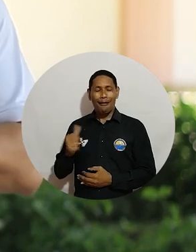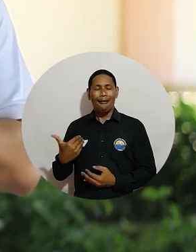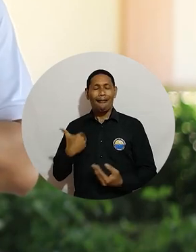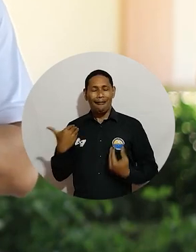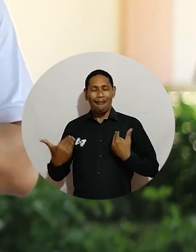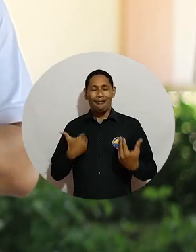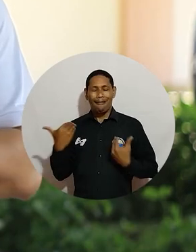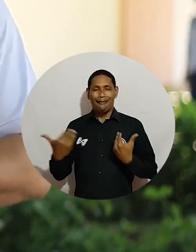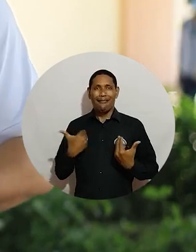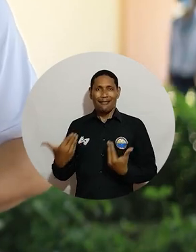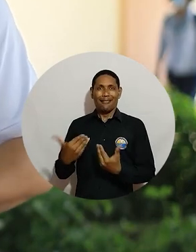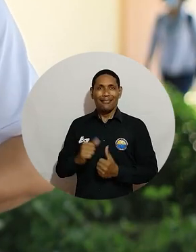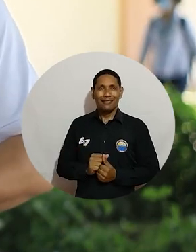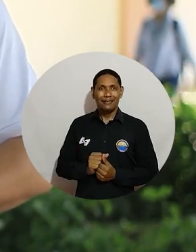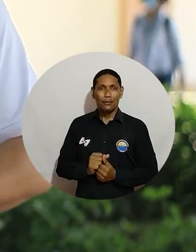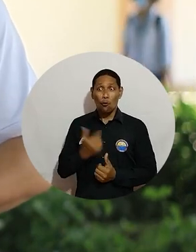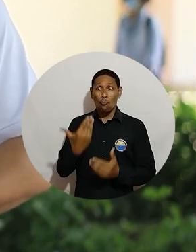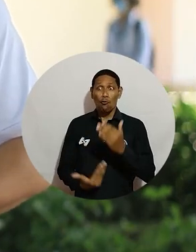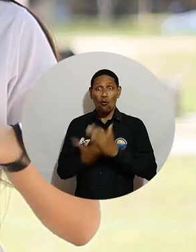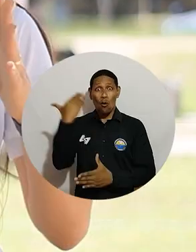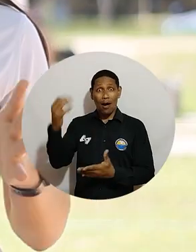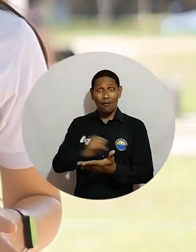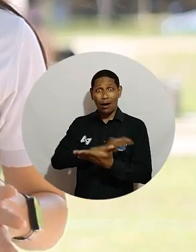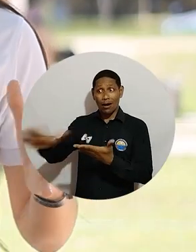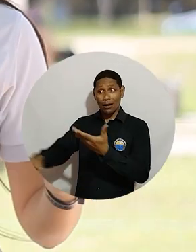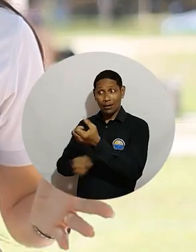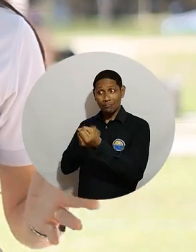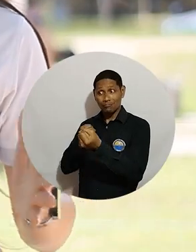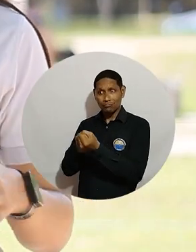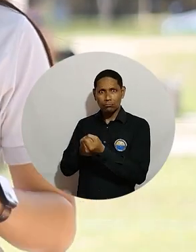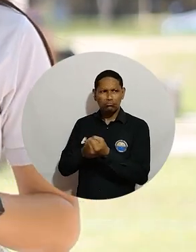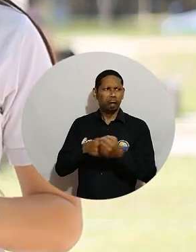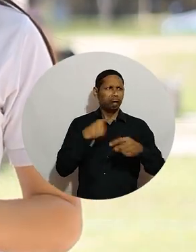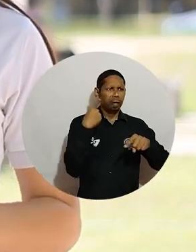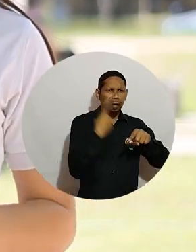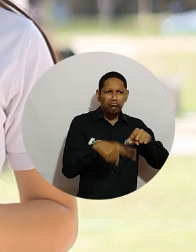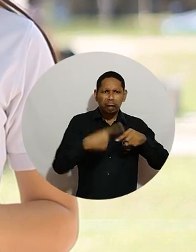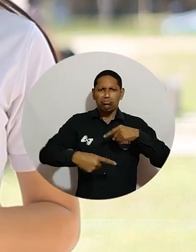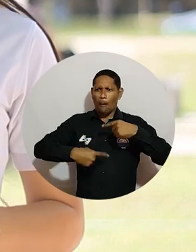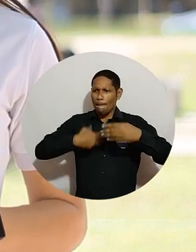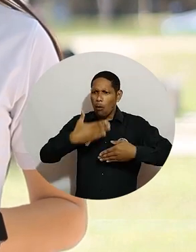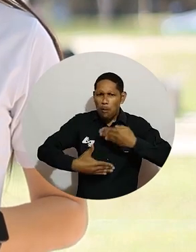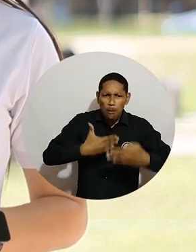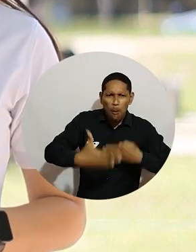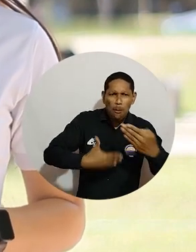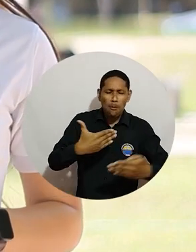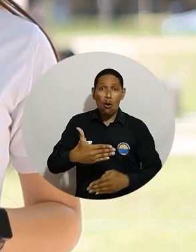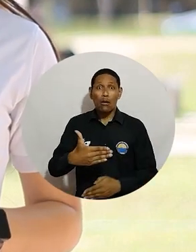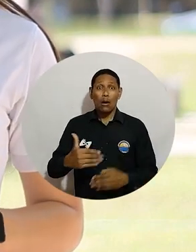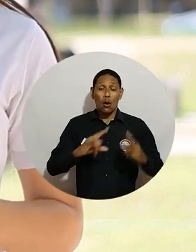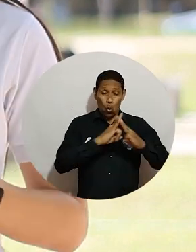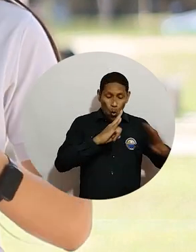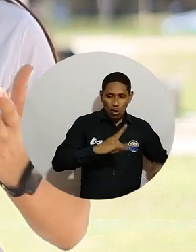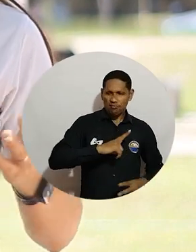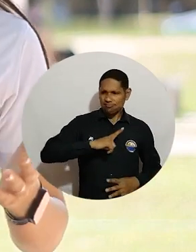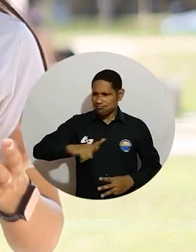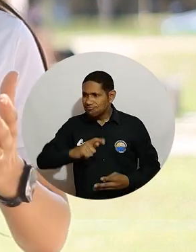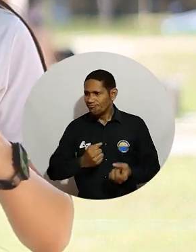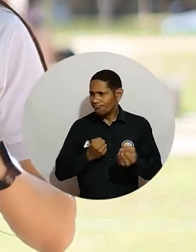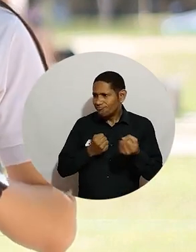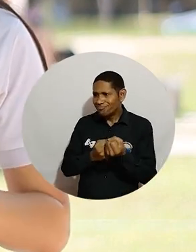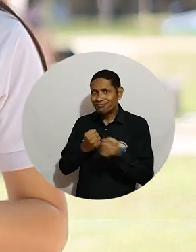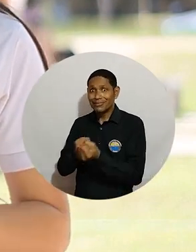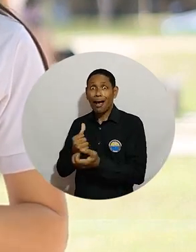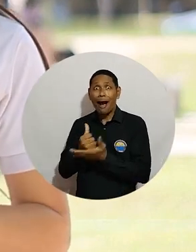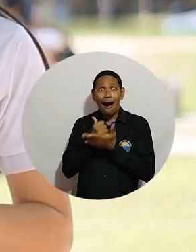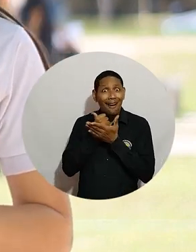la beca de maestría de la que es beneficiaria. Esta nueva beca se une a los diferentes procesos que la Universidad del Magdalena lidera